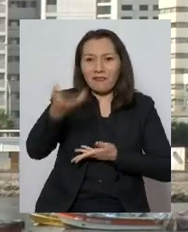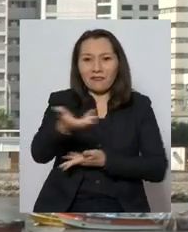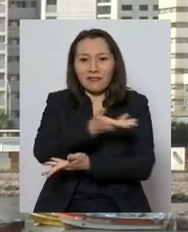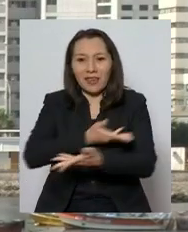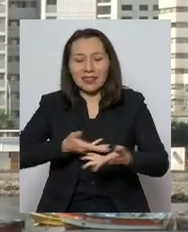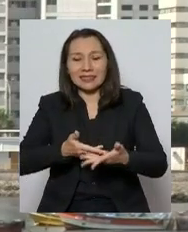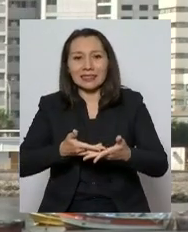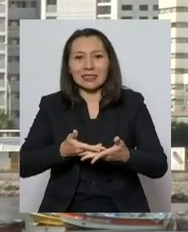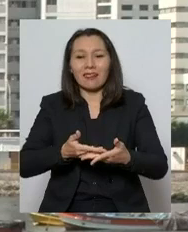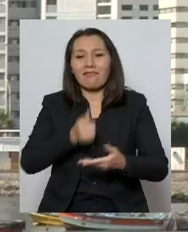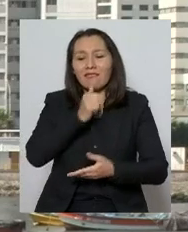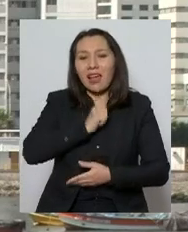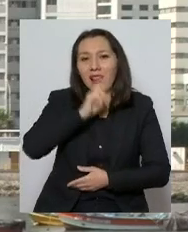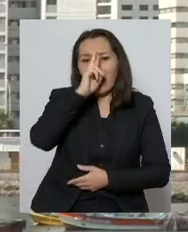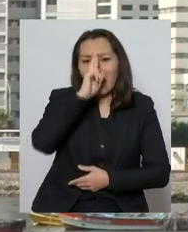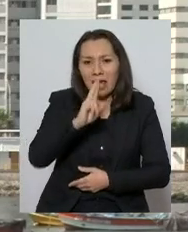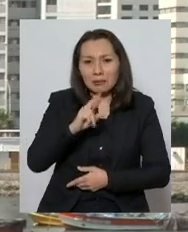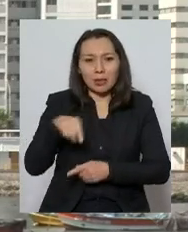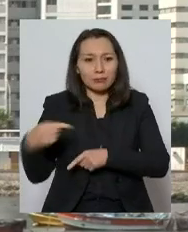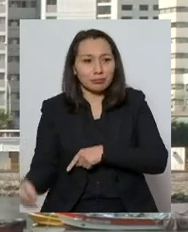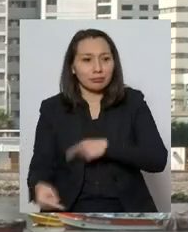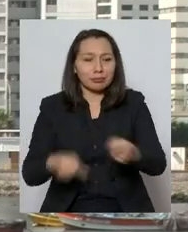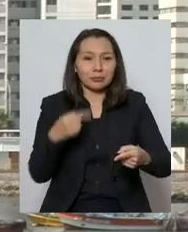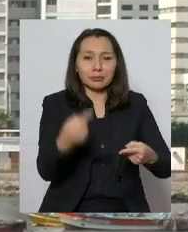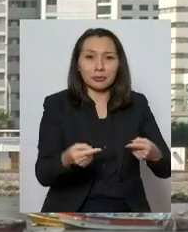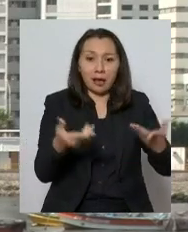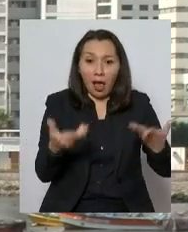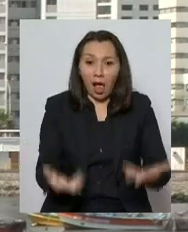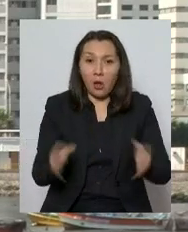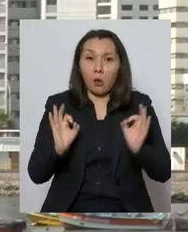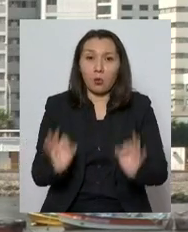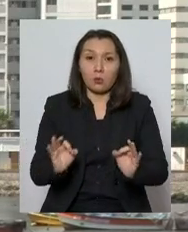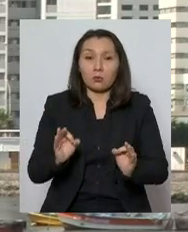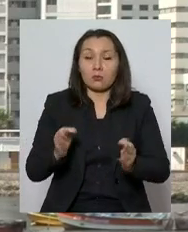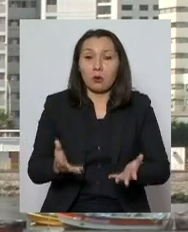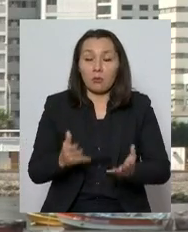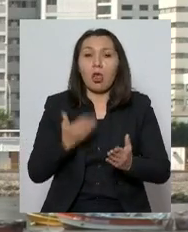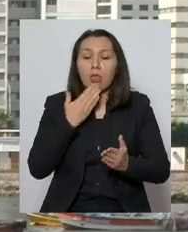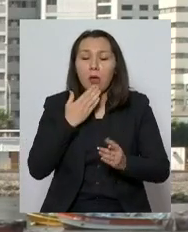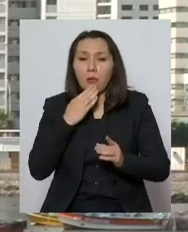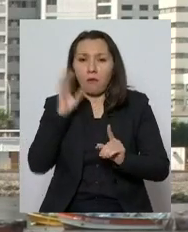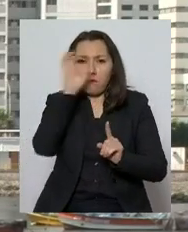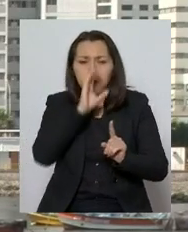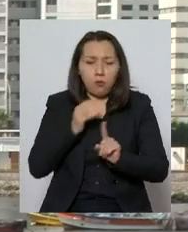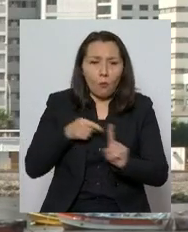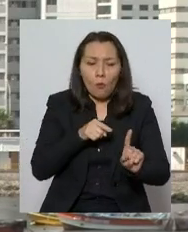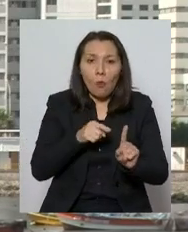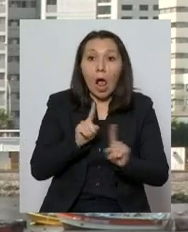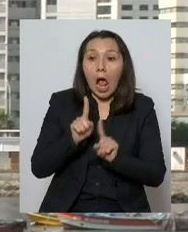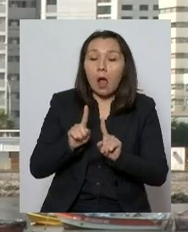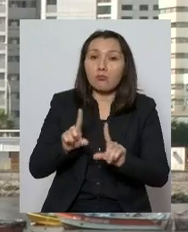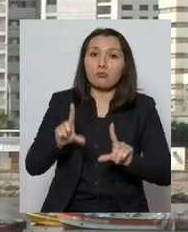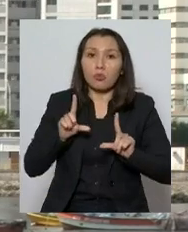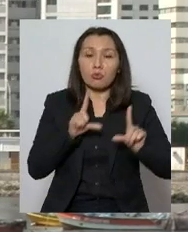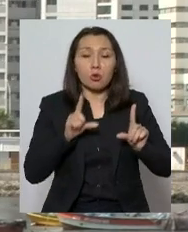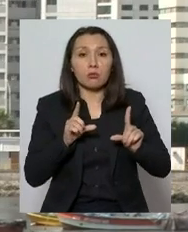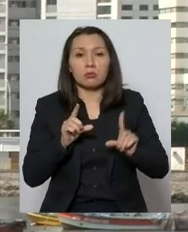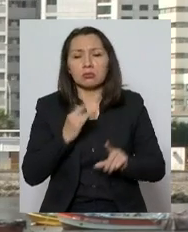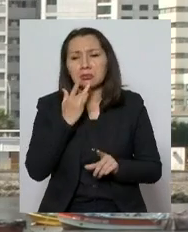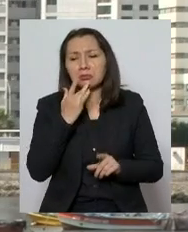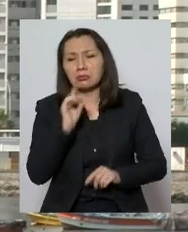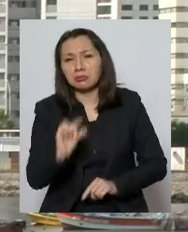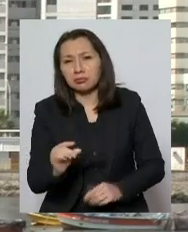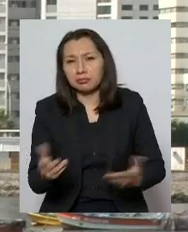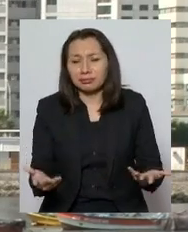de falta de respeto de los unos por los otros, de persecución de intereses a veces muy